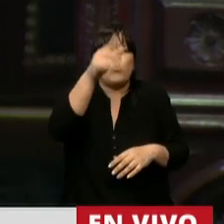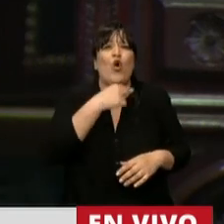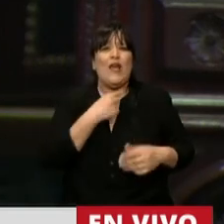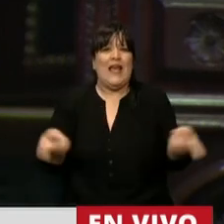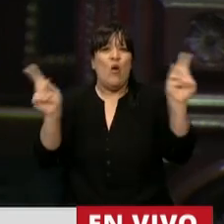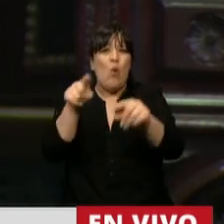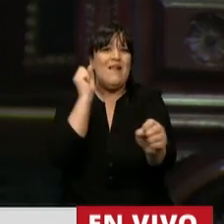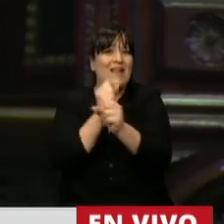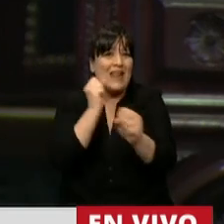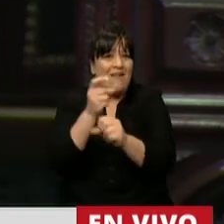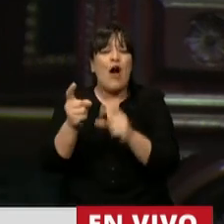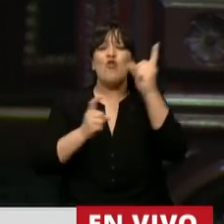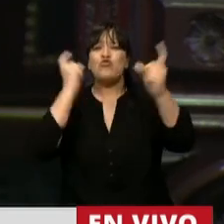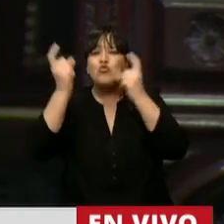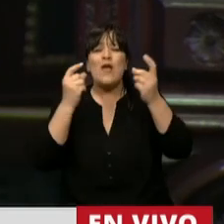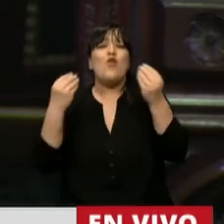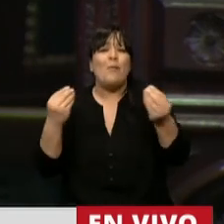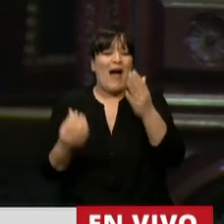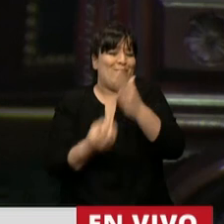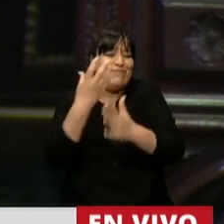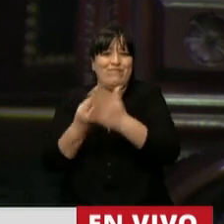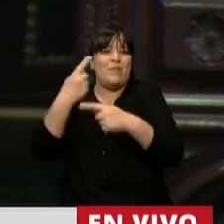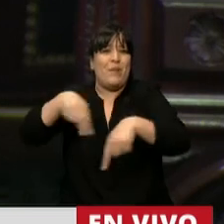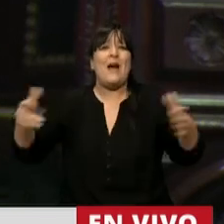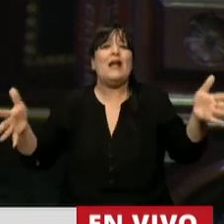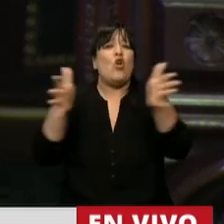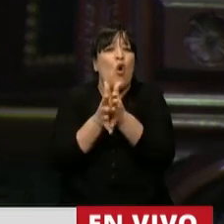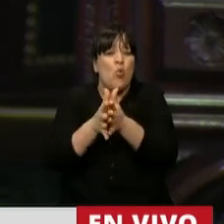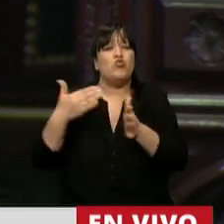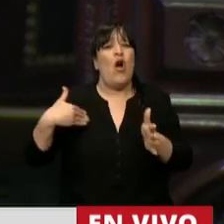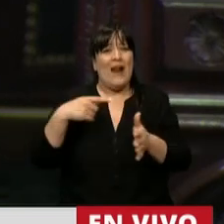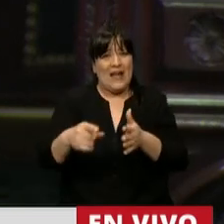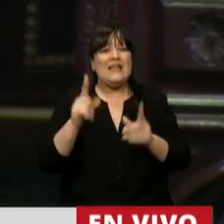a salir a trabajar para poder hacer entre todos juntos